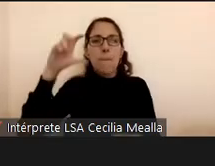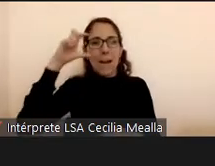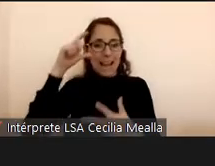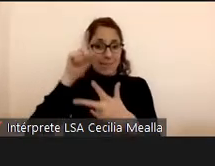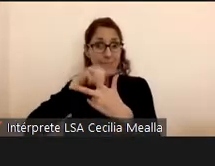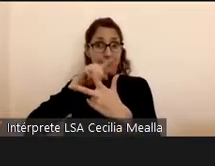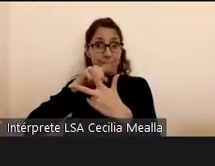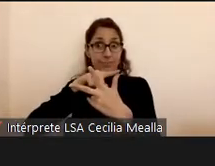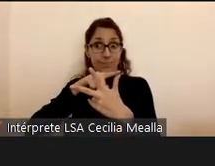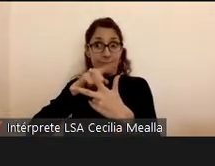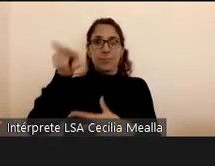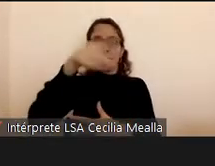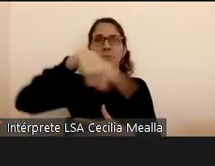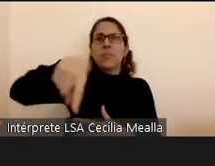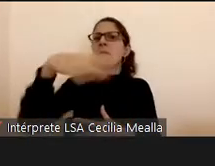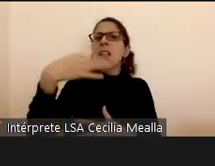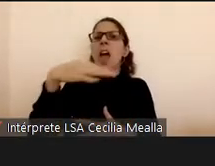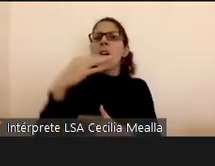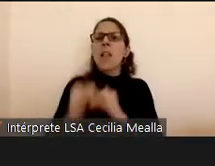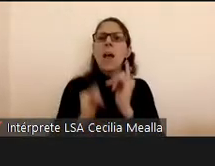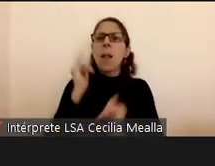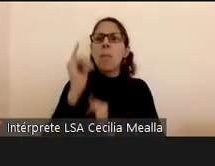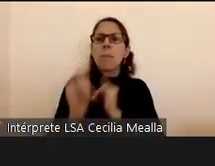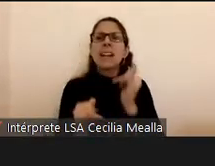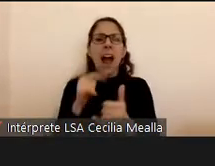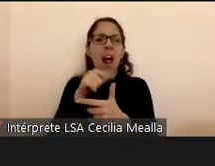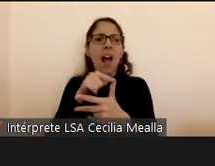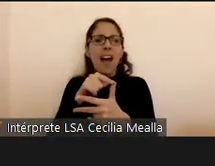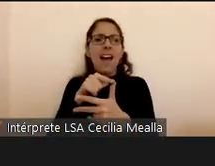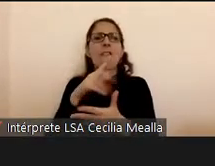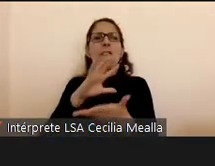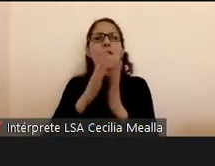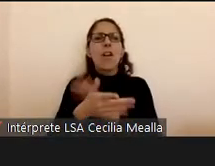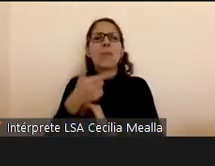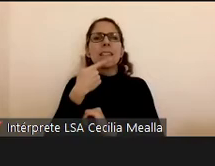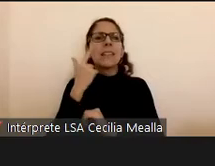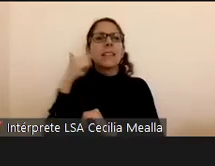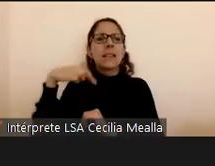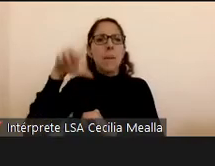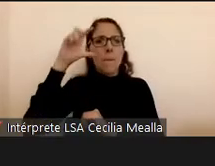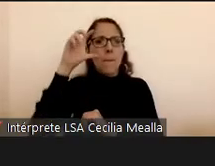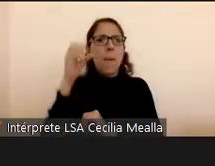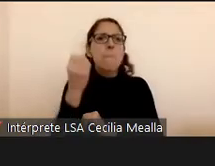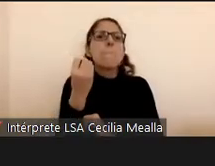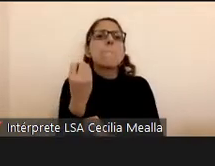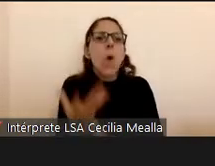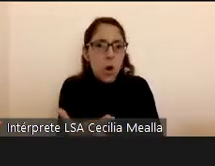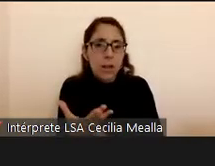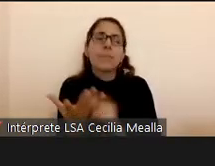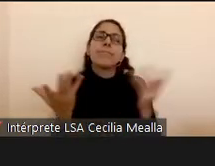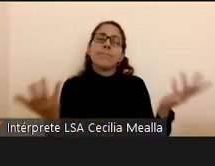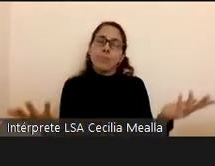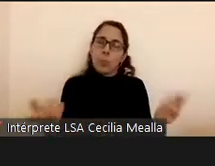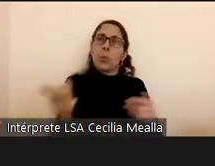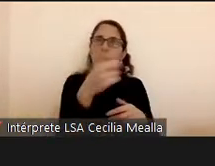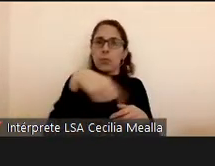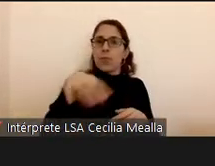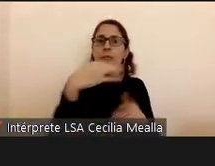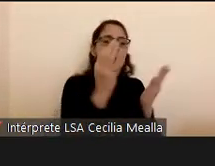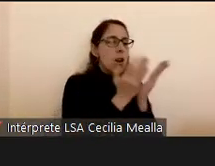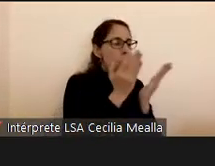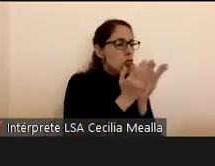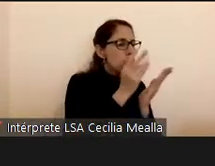son coloraciones simples, ¿sí? Entonces busquen a ver cómo explican qué es